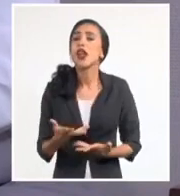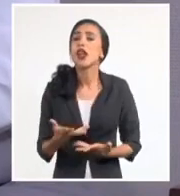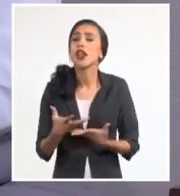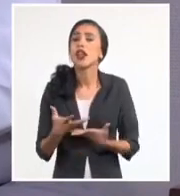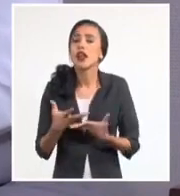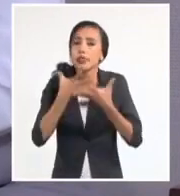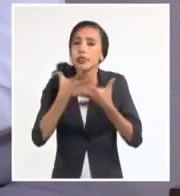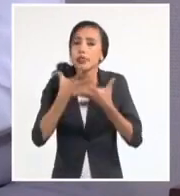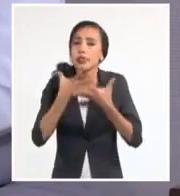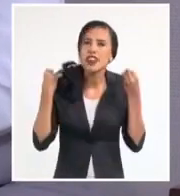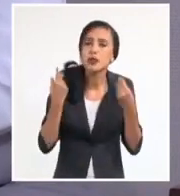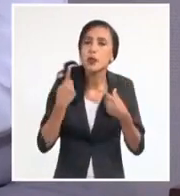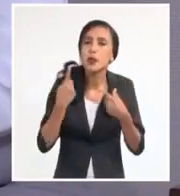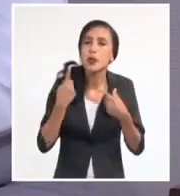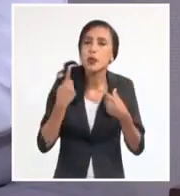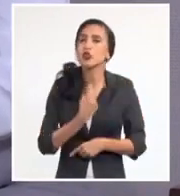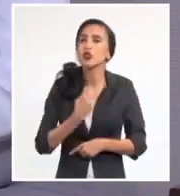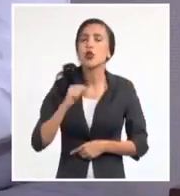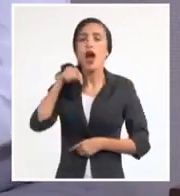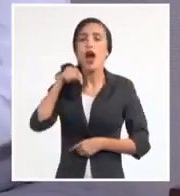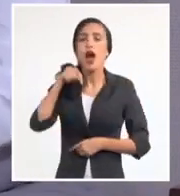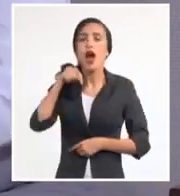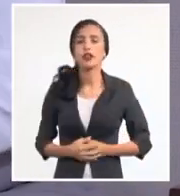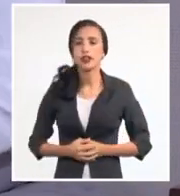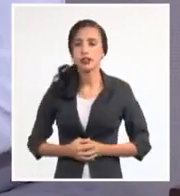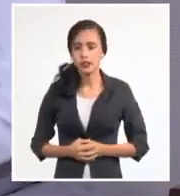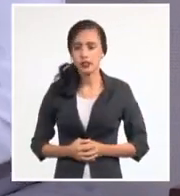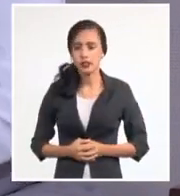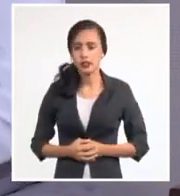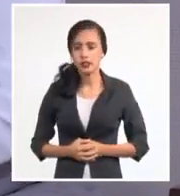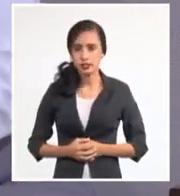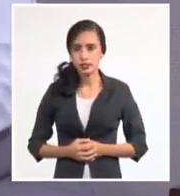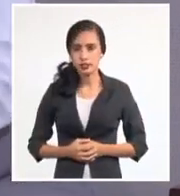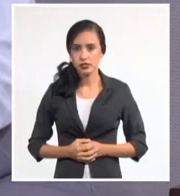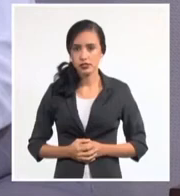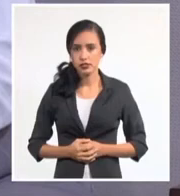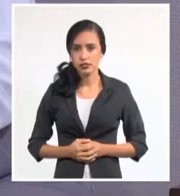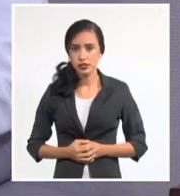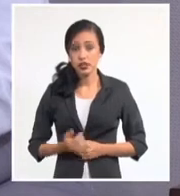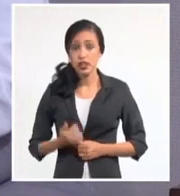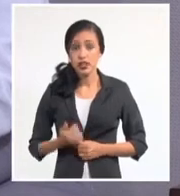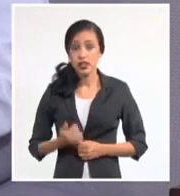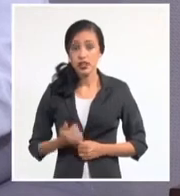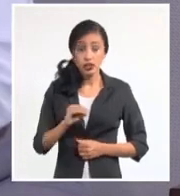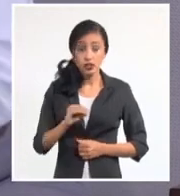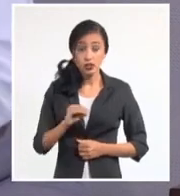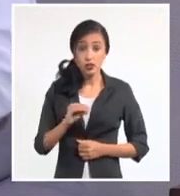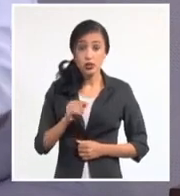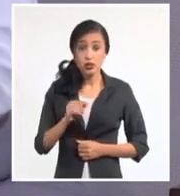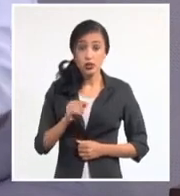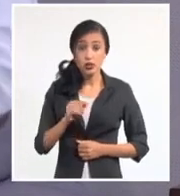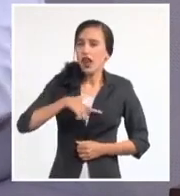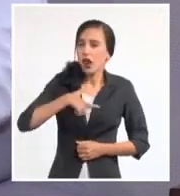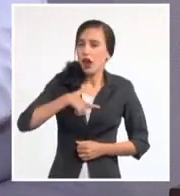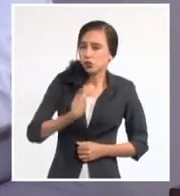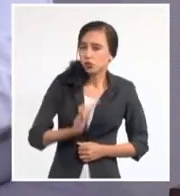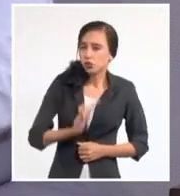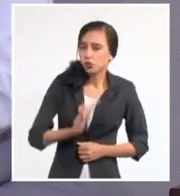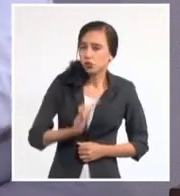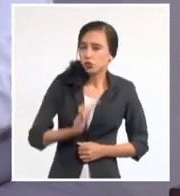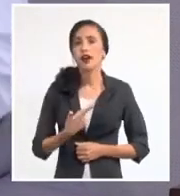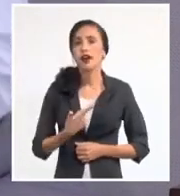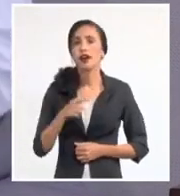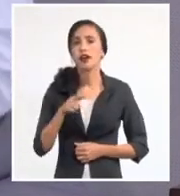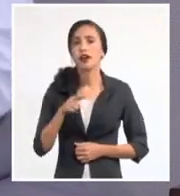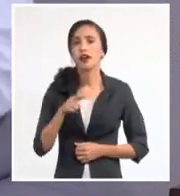hablaba de alma, él, de este flanco de la cultura y el arte, que es el flanco de la sensibilidad, por el cual nos han